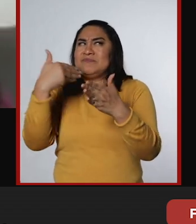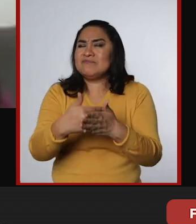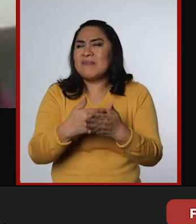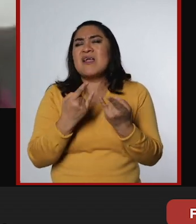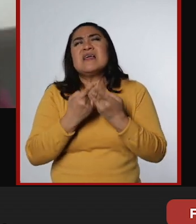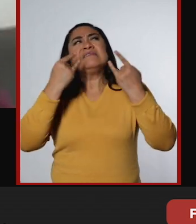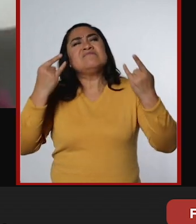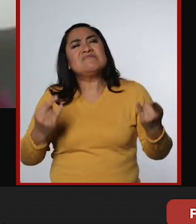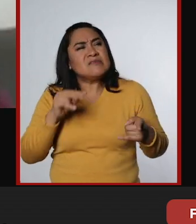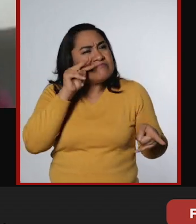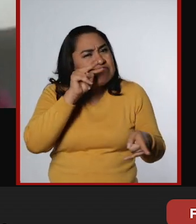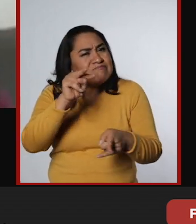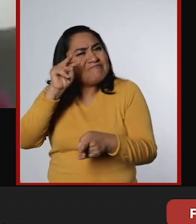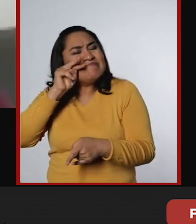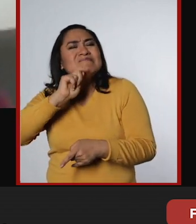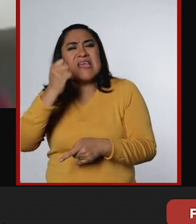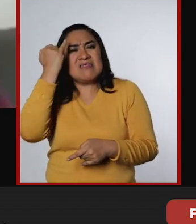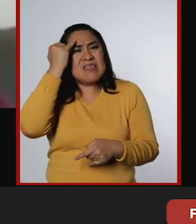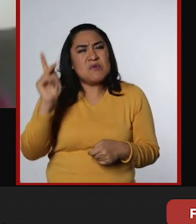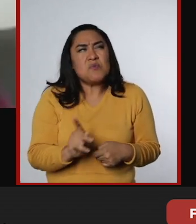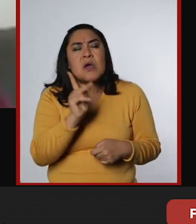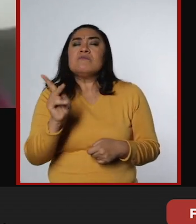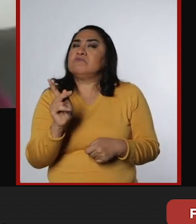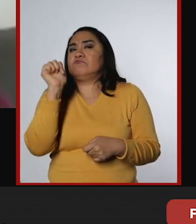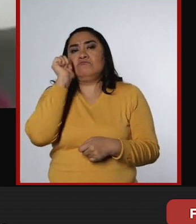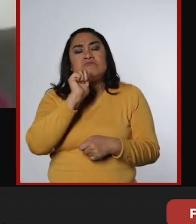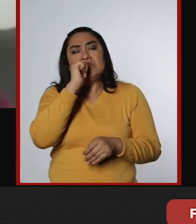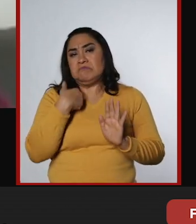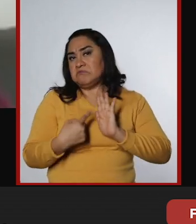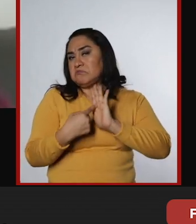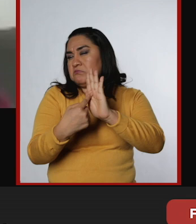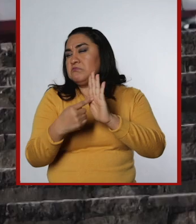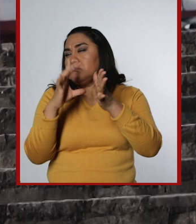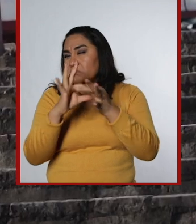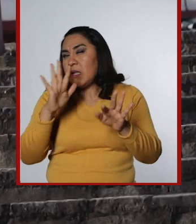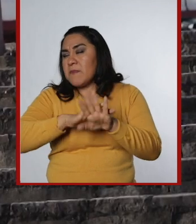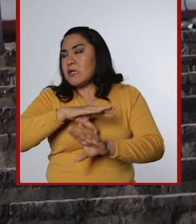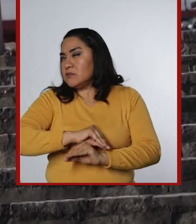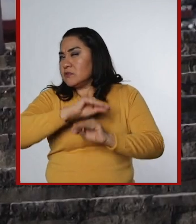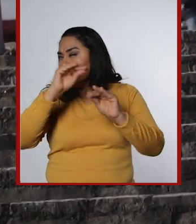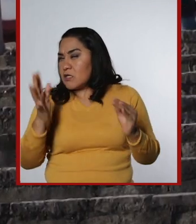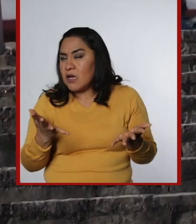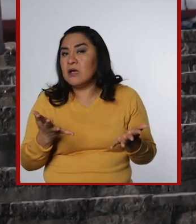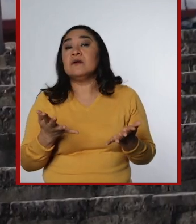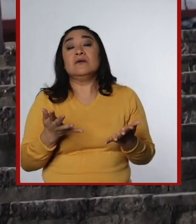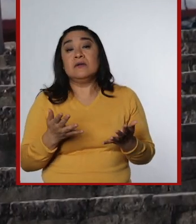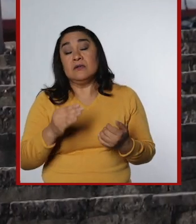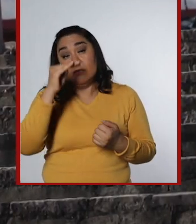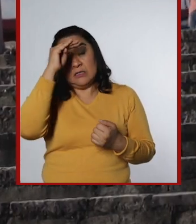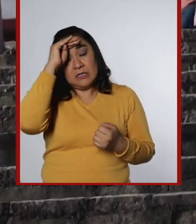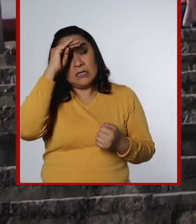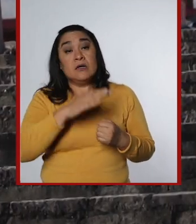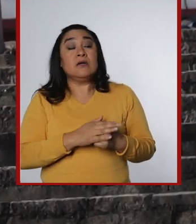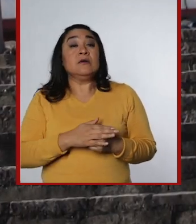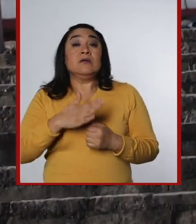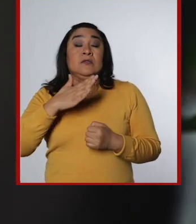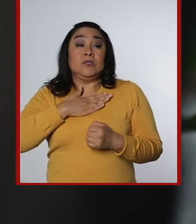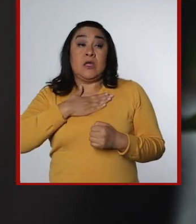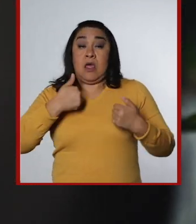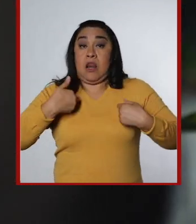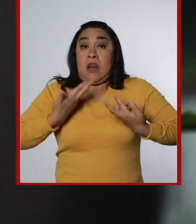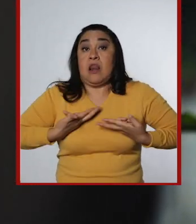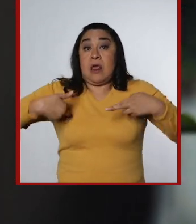los pueblos indígenas. Yo creo que siempre hemos sido claros en esta parte de que no podemos hablar a nombre de todos los indígenas